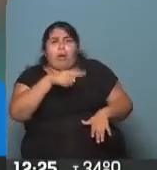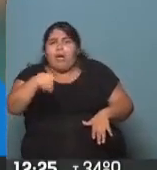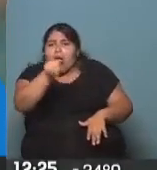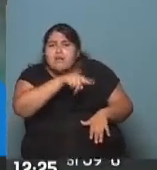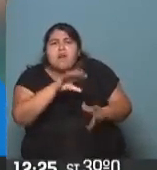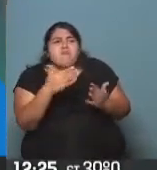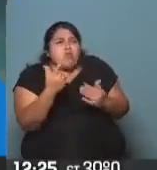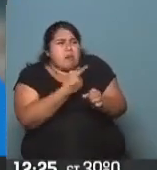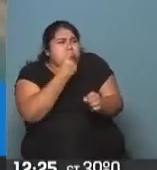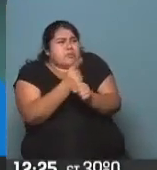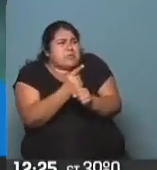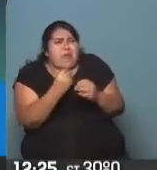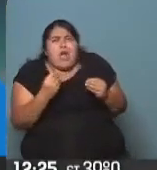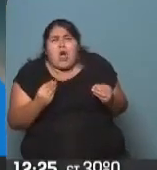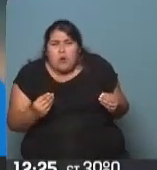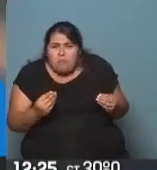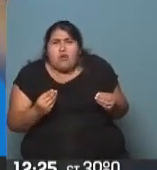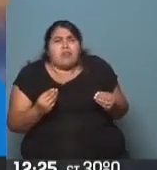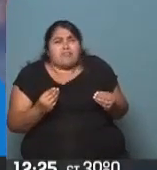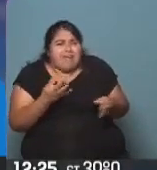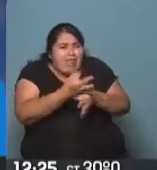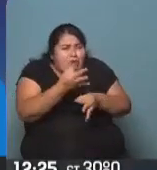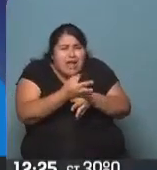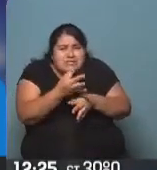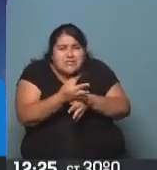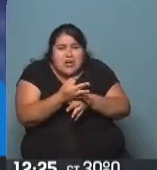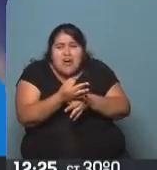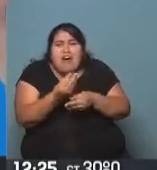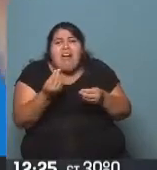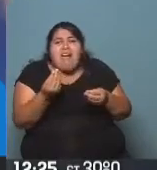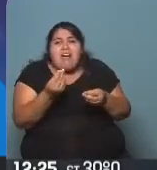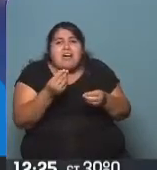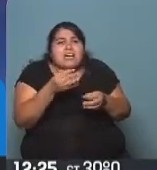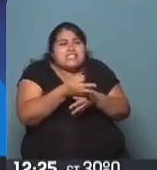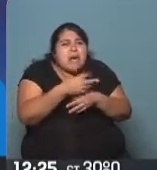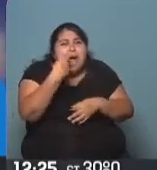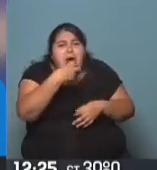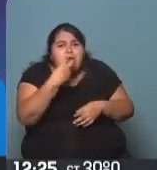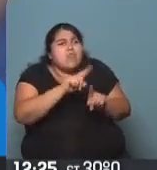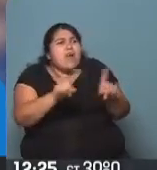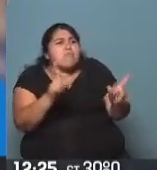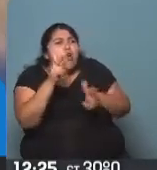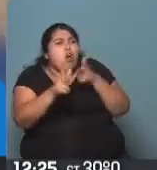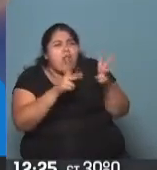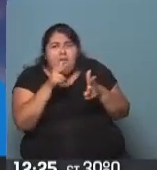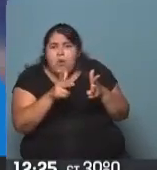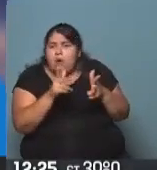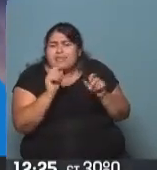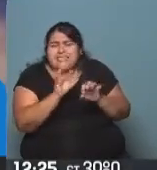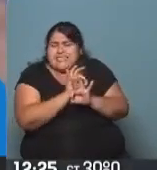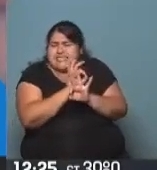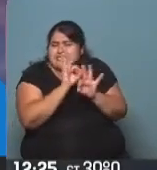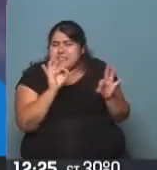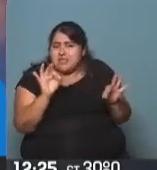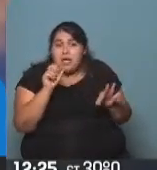mínima posibilidad de poder acceder a otro tipo de educación, que no les enseñaban a hablar ni el Claro. lenguaje de señas para poder abusar. Era